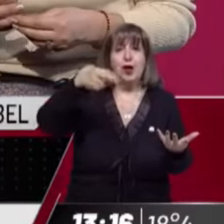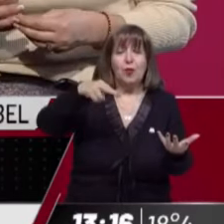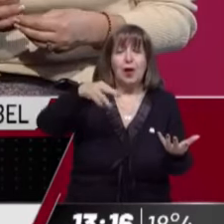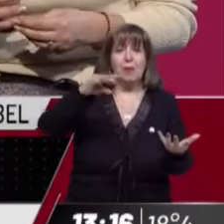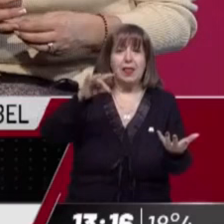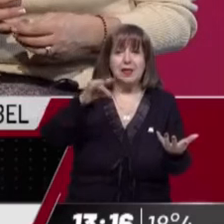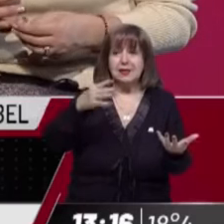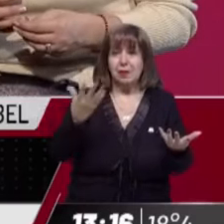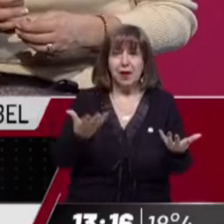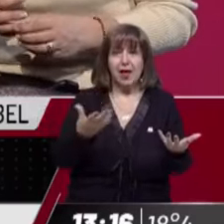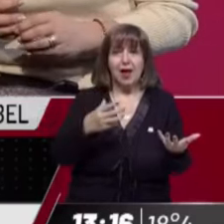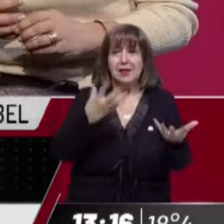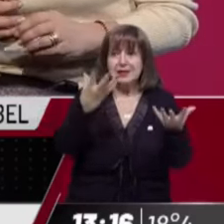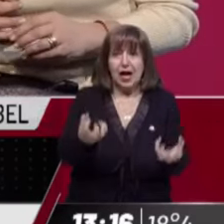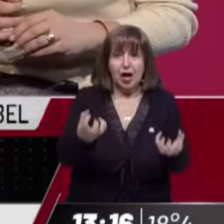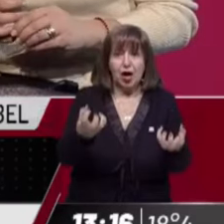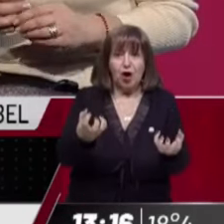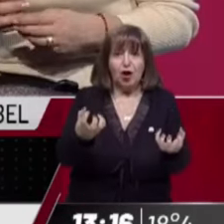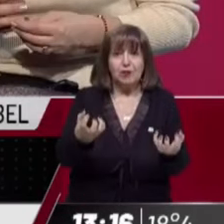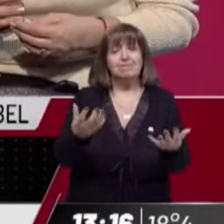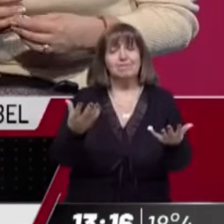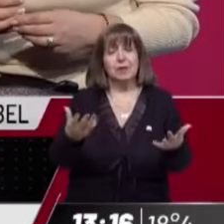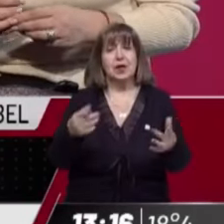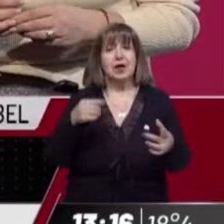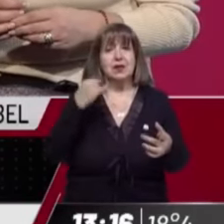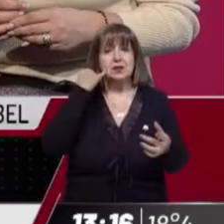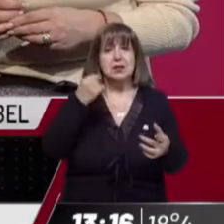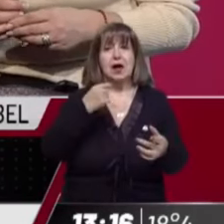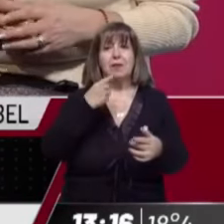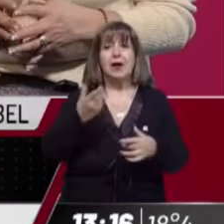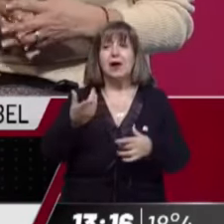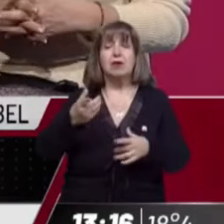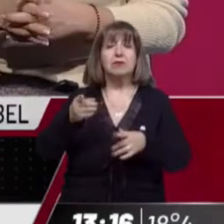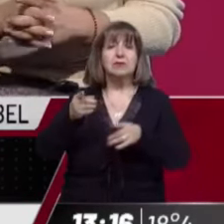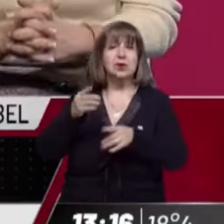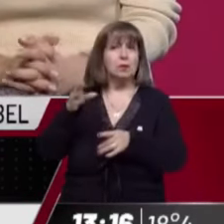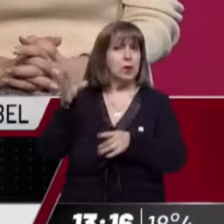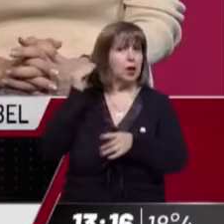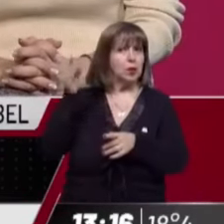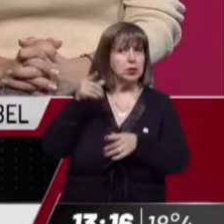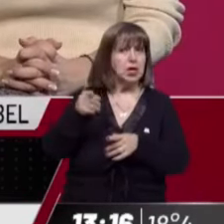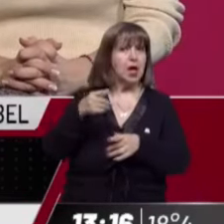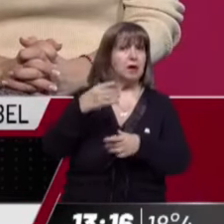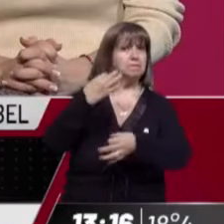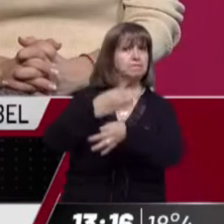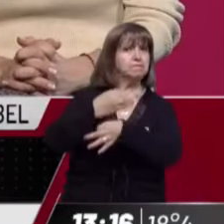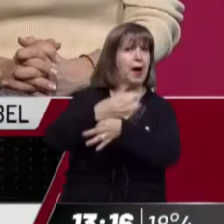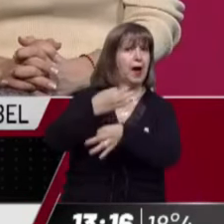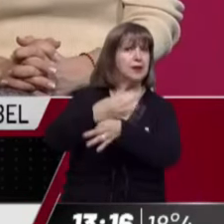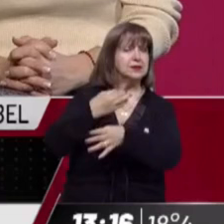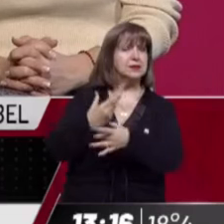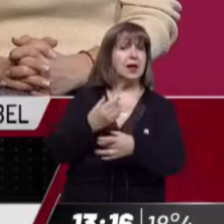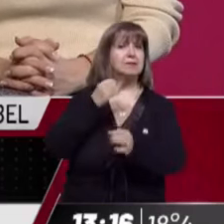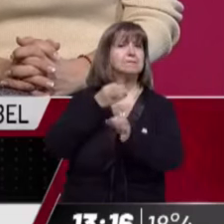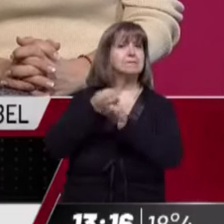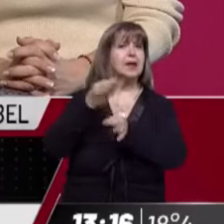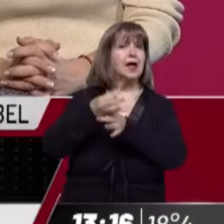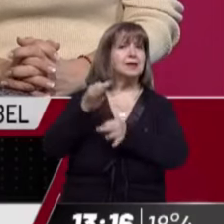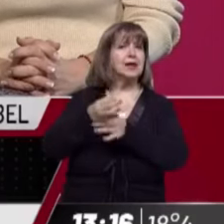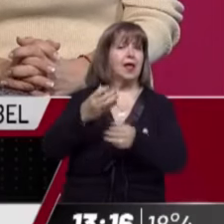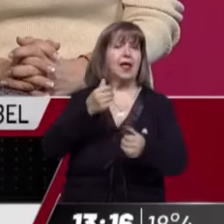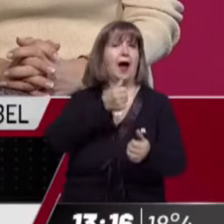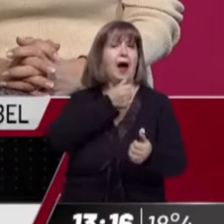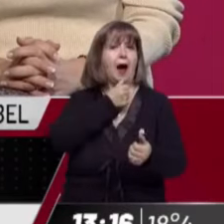la el derecho del agua, lo que le quieren transmitir a los chicos. Mientras tanto, creo que también hay un